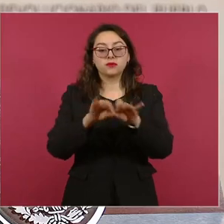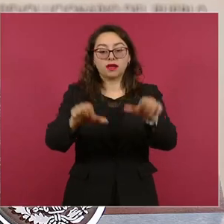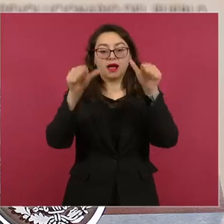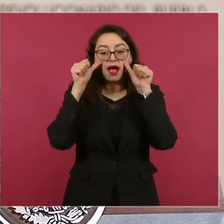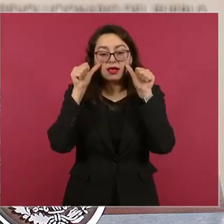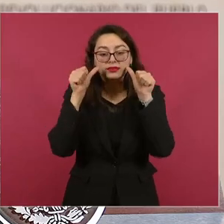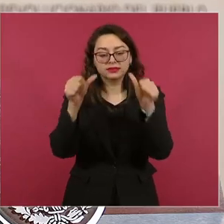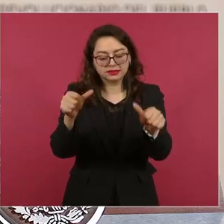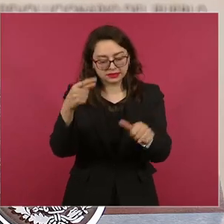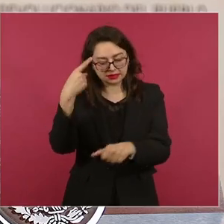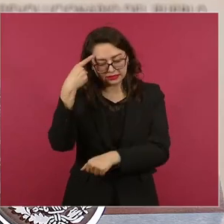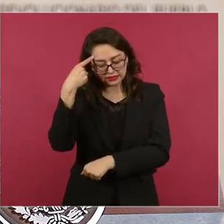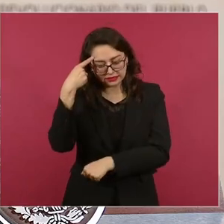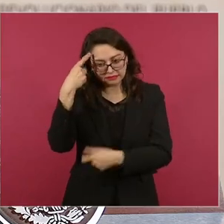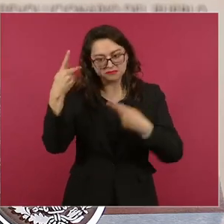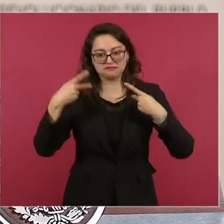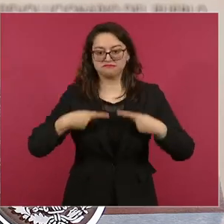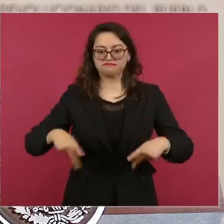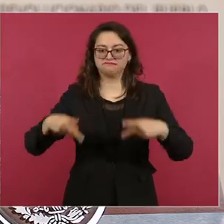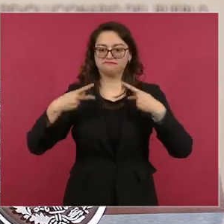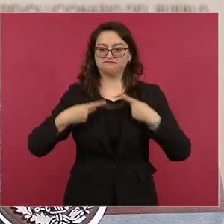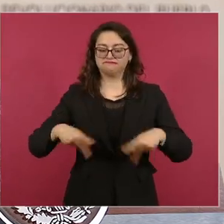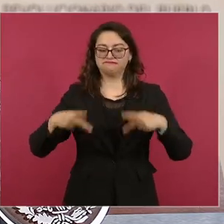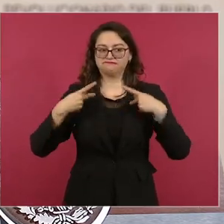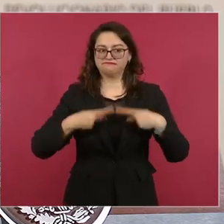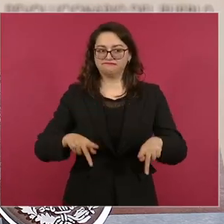de pensar en la gente.